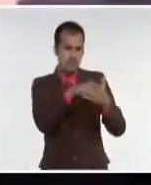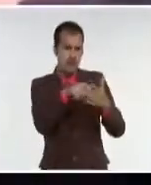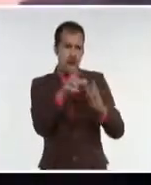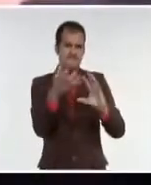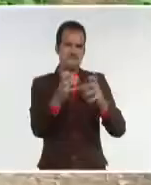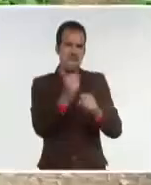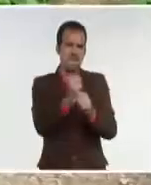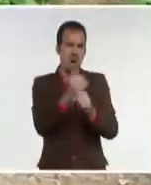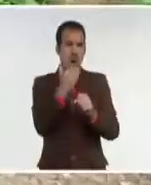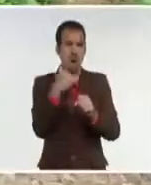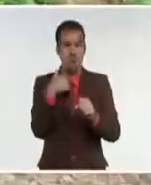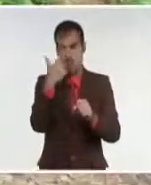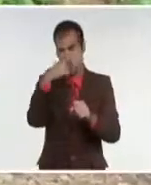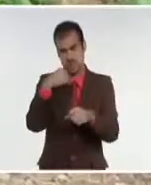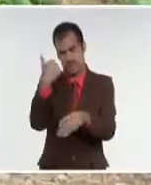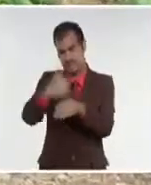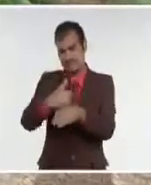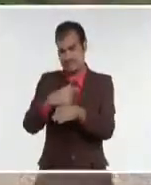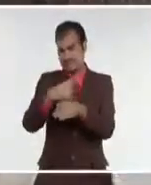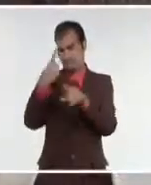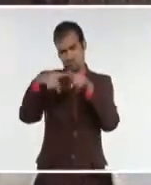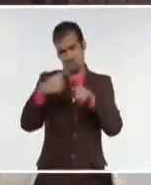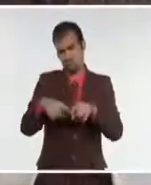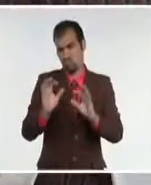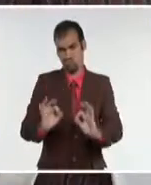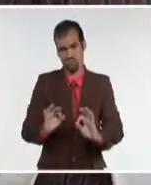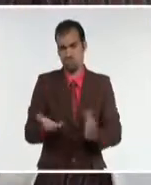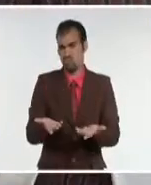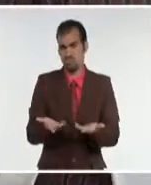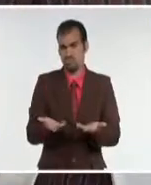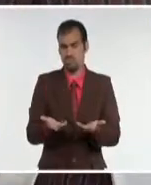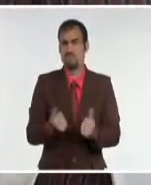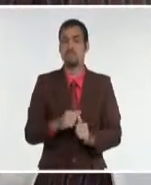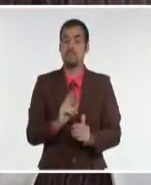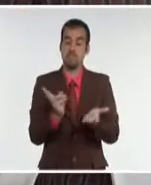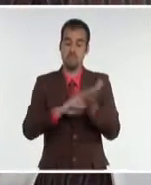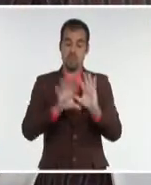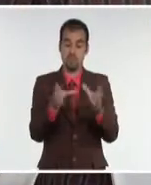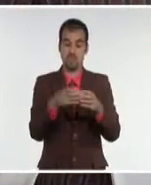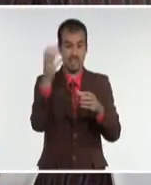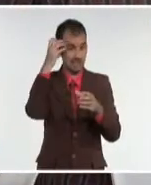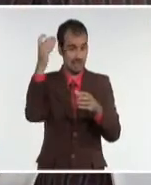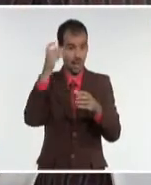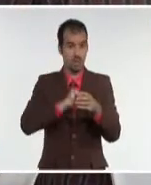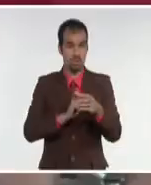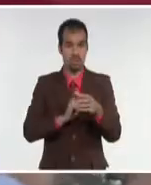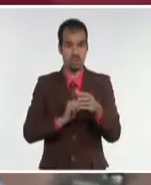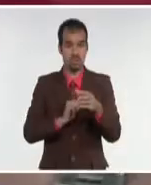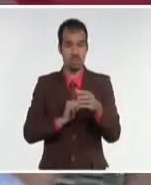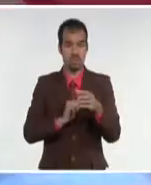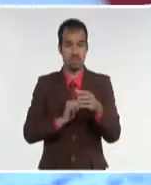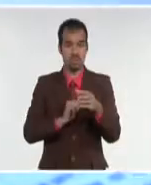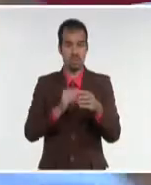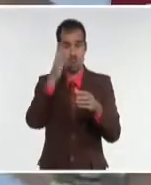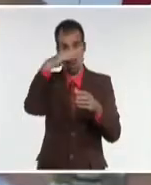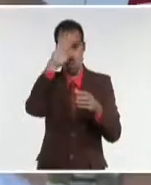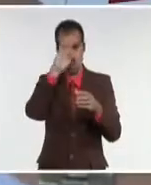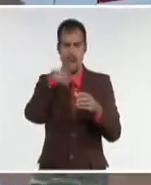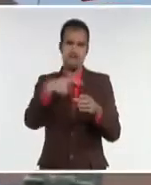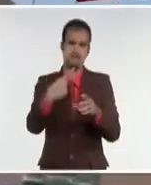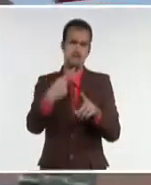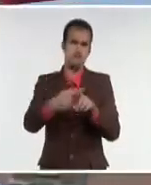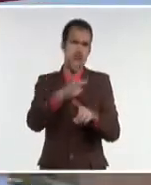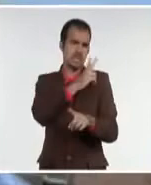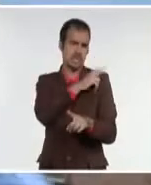los obstáculos. A propósito de estas razones, el miembro del Consejo de Estado de la República de Cuba y presidente de la